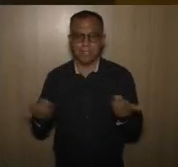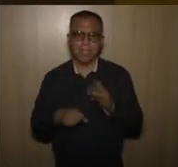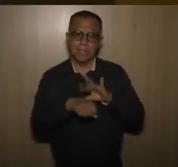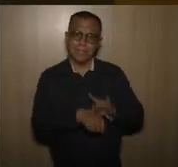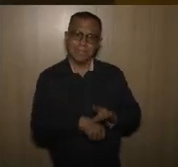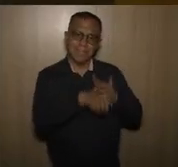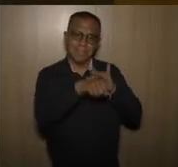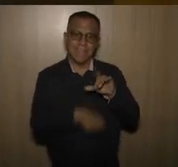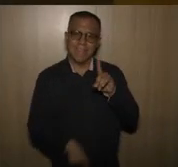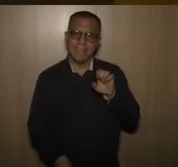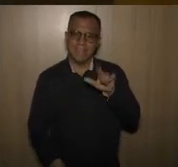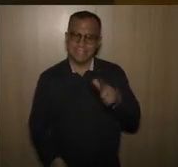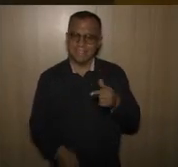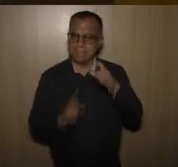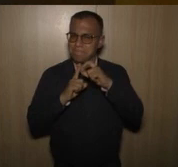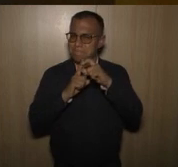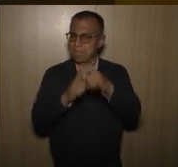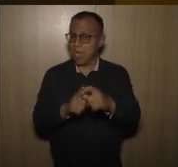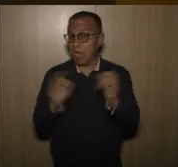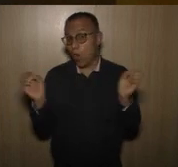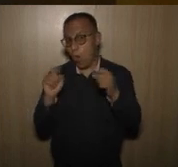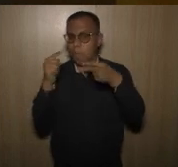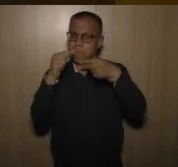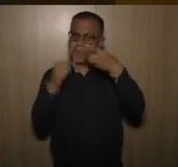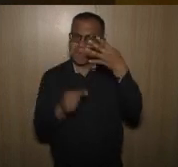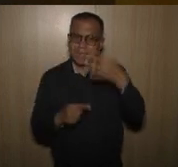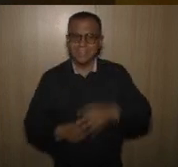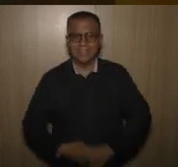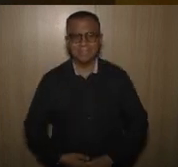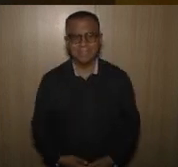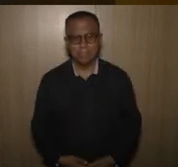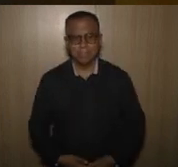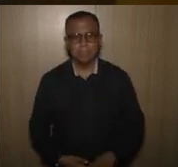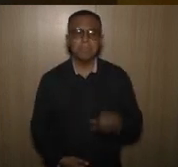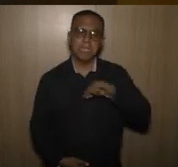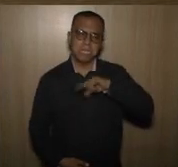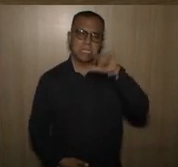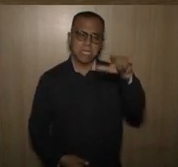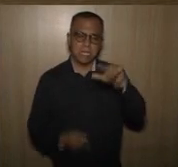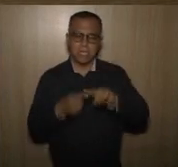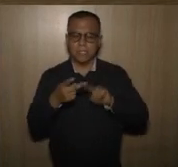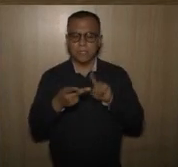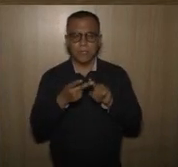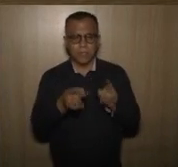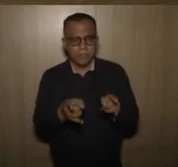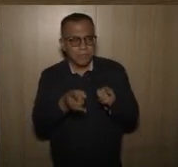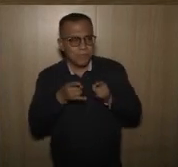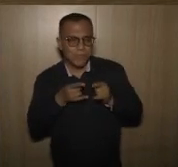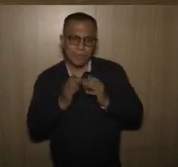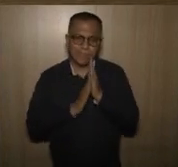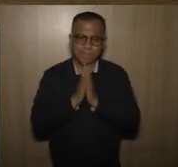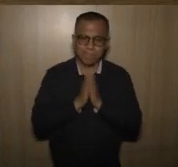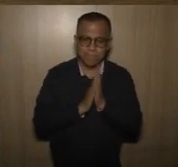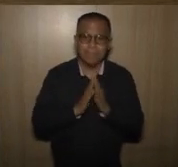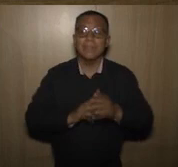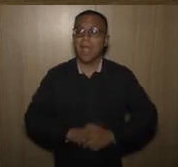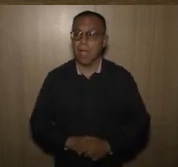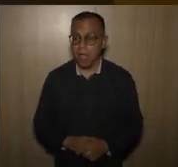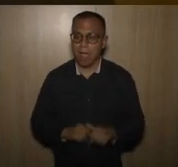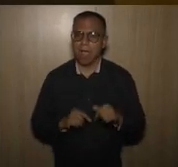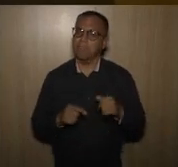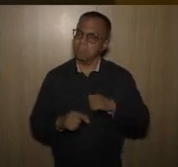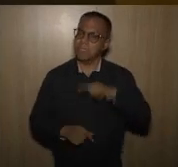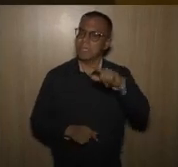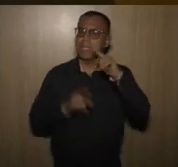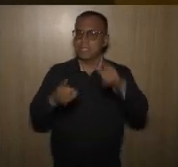Elsie Patricia, su palabra o sus palabras clave. Liderazgo inspirador. Liderazgo inspirador.